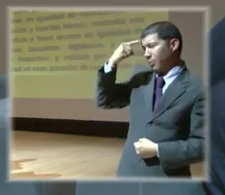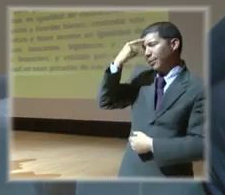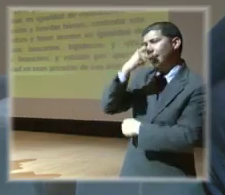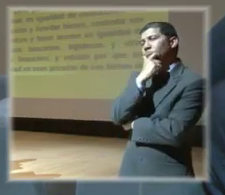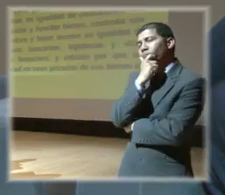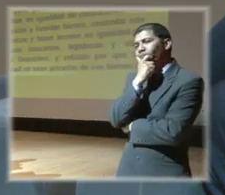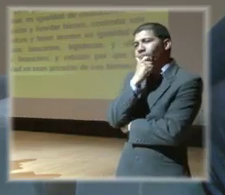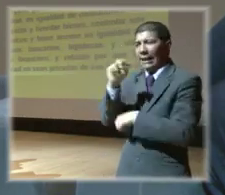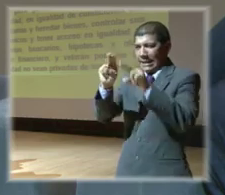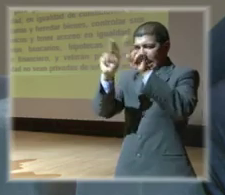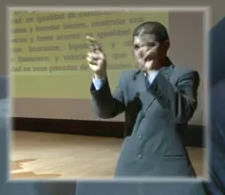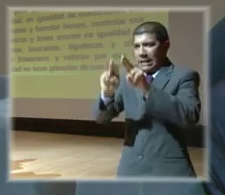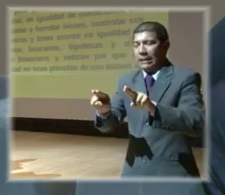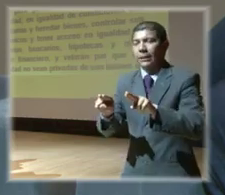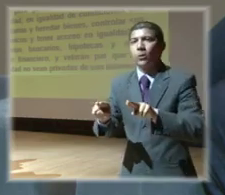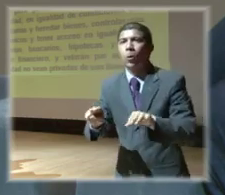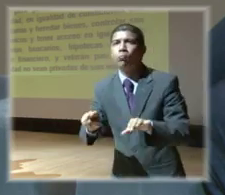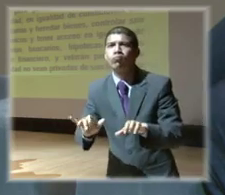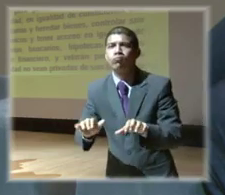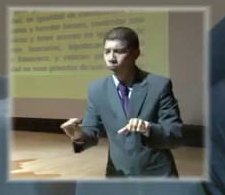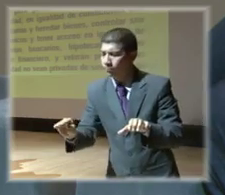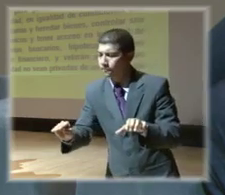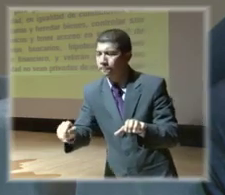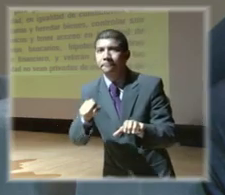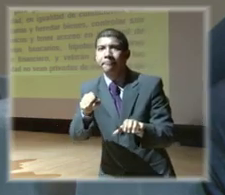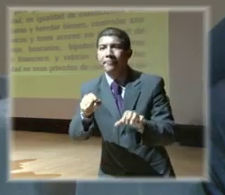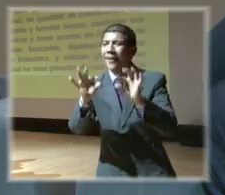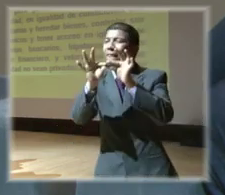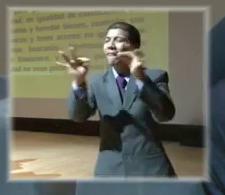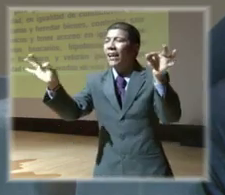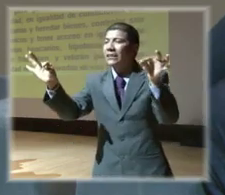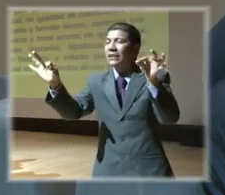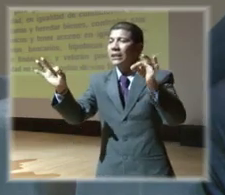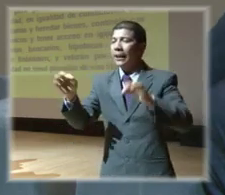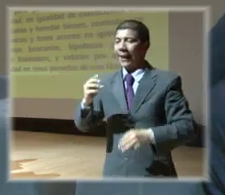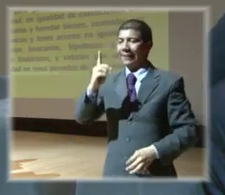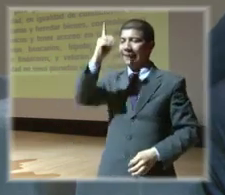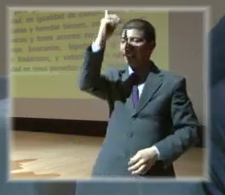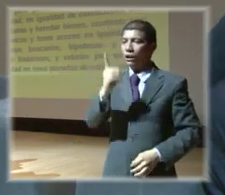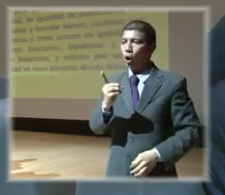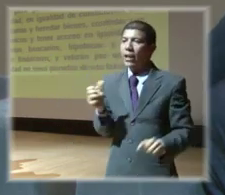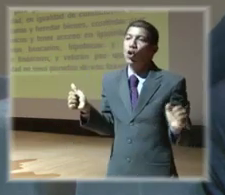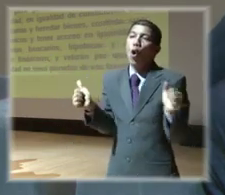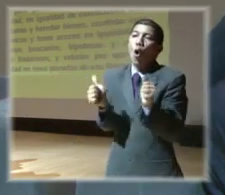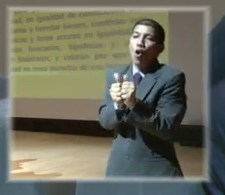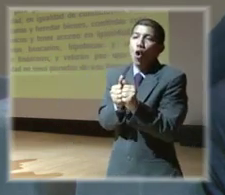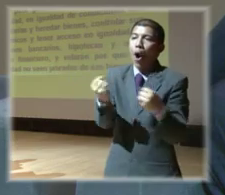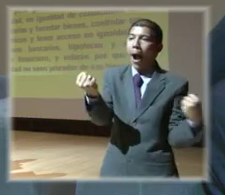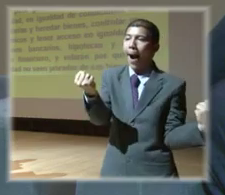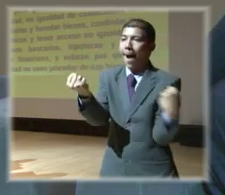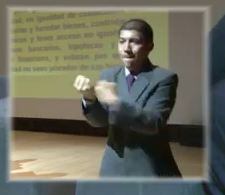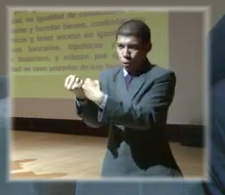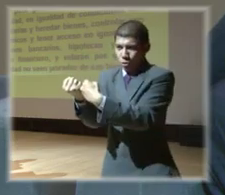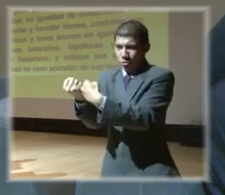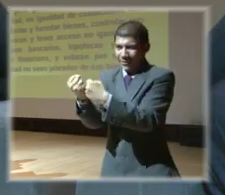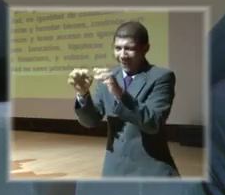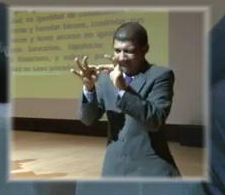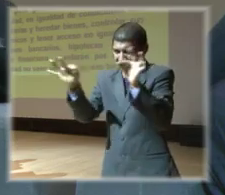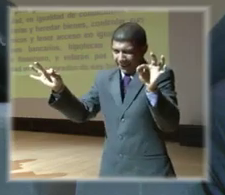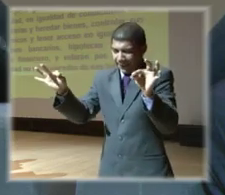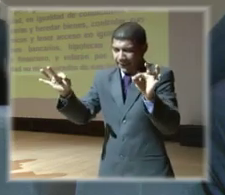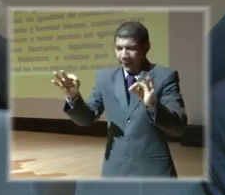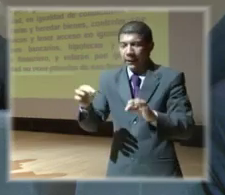en internet toma de decisiones con apoyos, les van a aparecer 2.500.000 páginas, porque